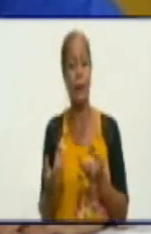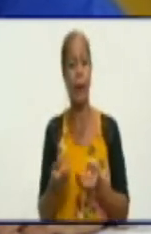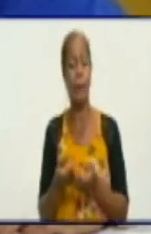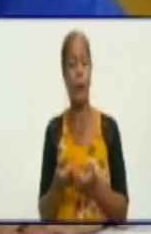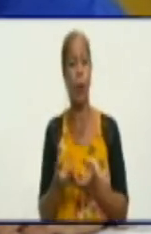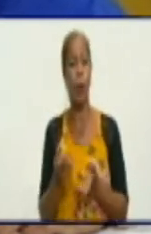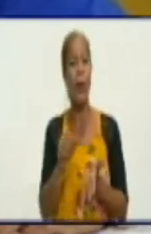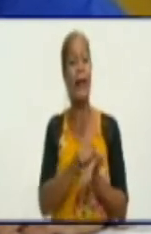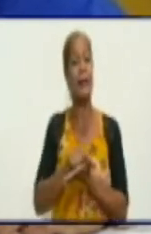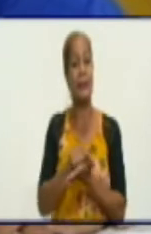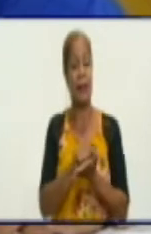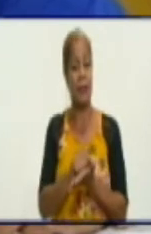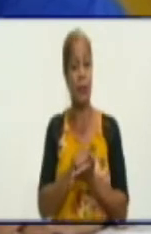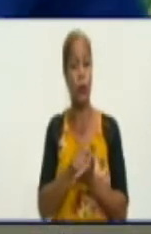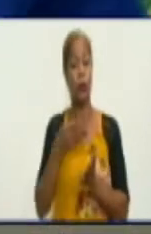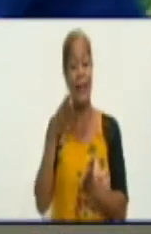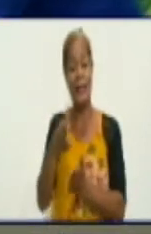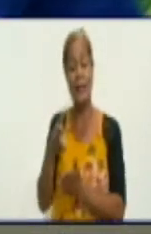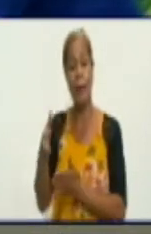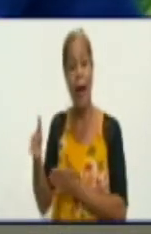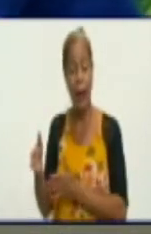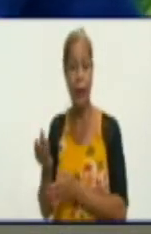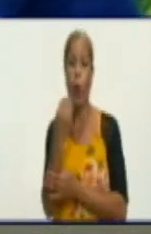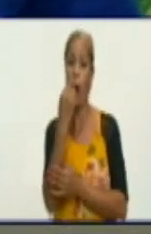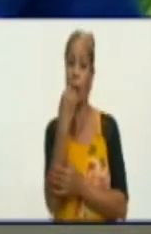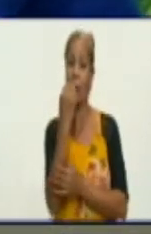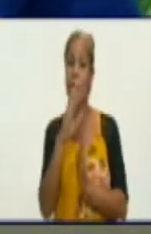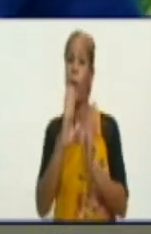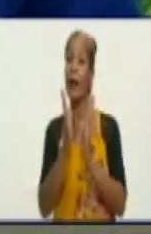tampoco descansando, está trabajando